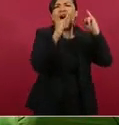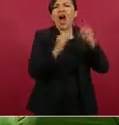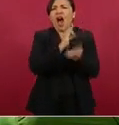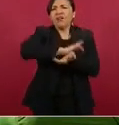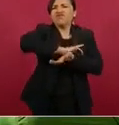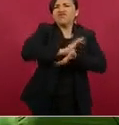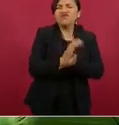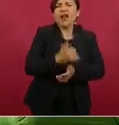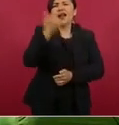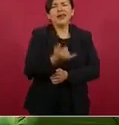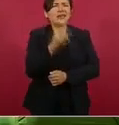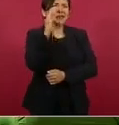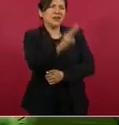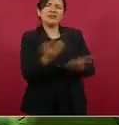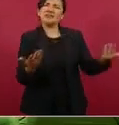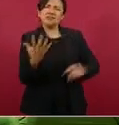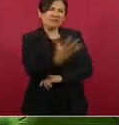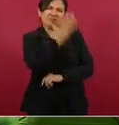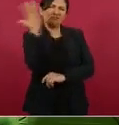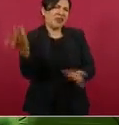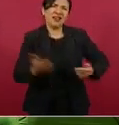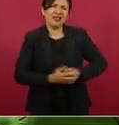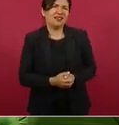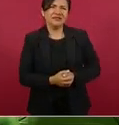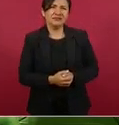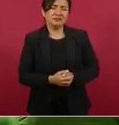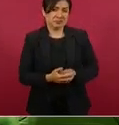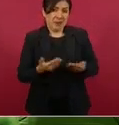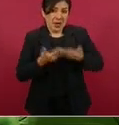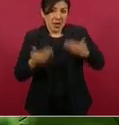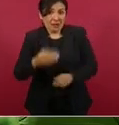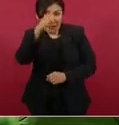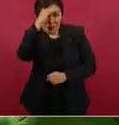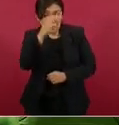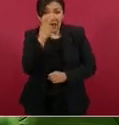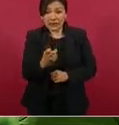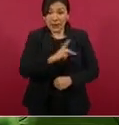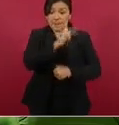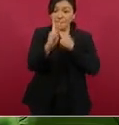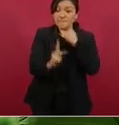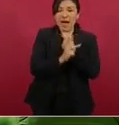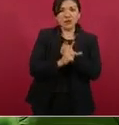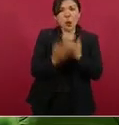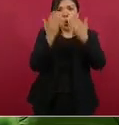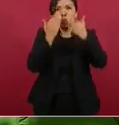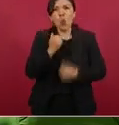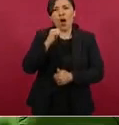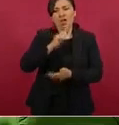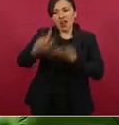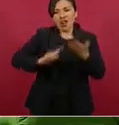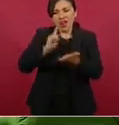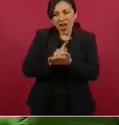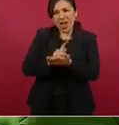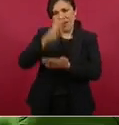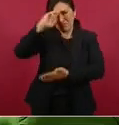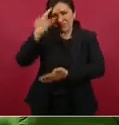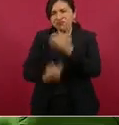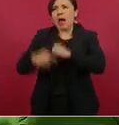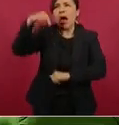sino haciendo el ridículo. Ahora resulta que en el país de la impunidad, en el país del